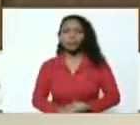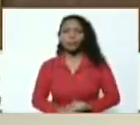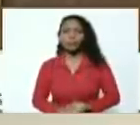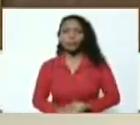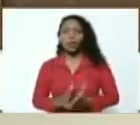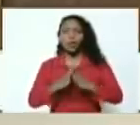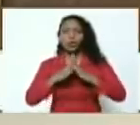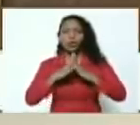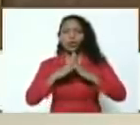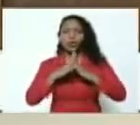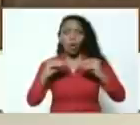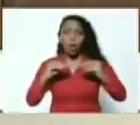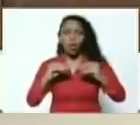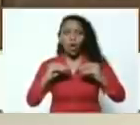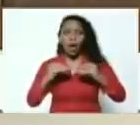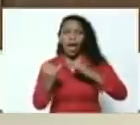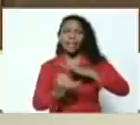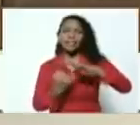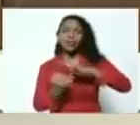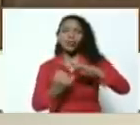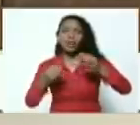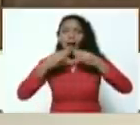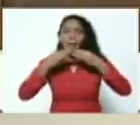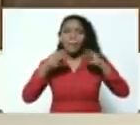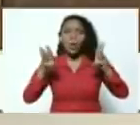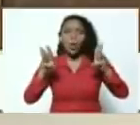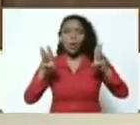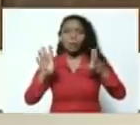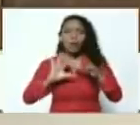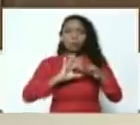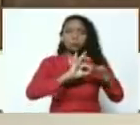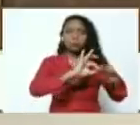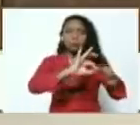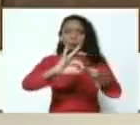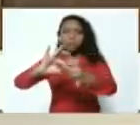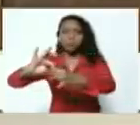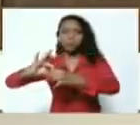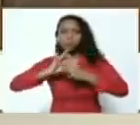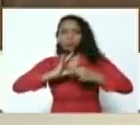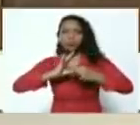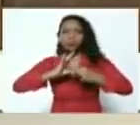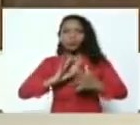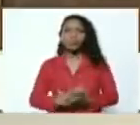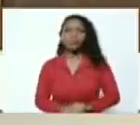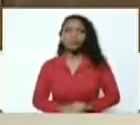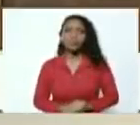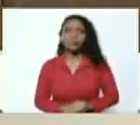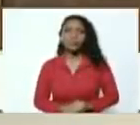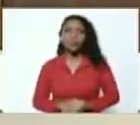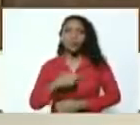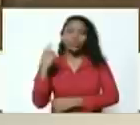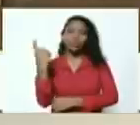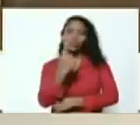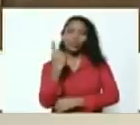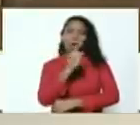todos los poderes públicos, todos los órganos del poder público, como un solo